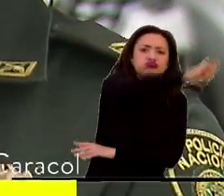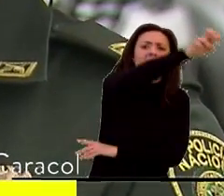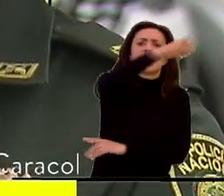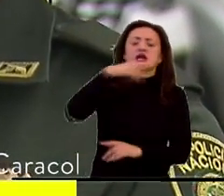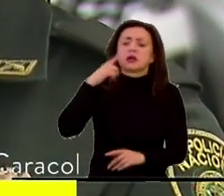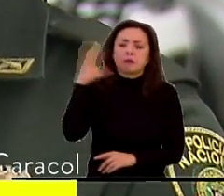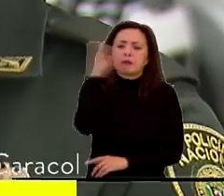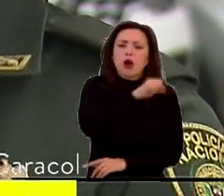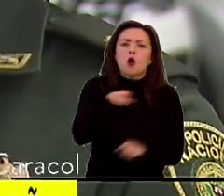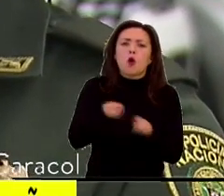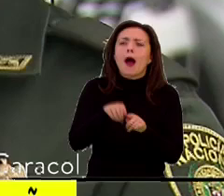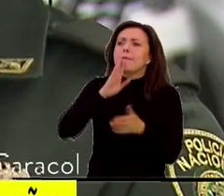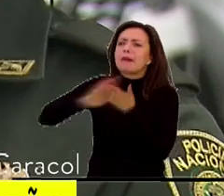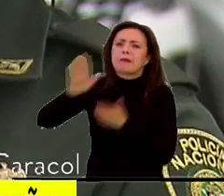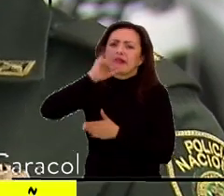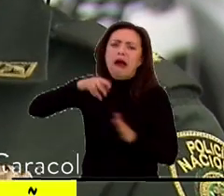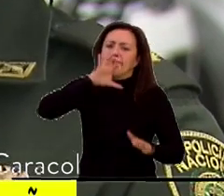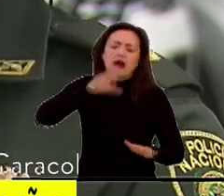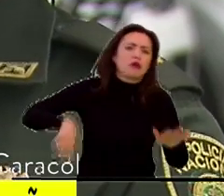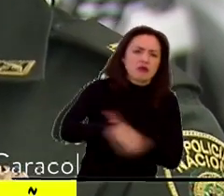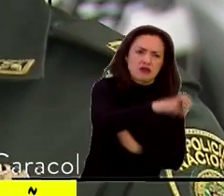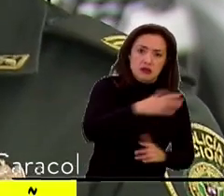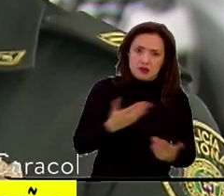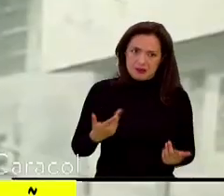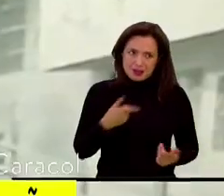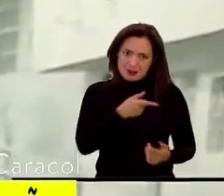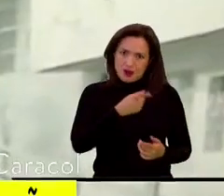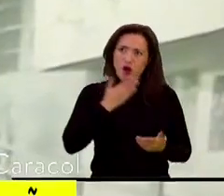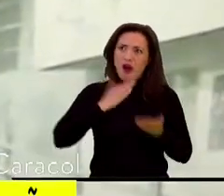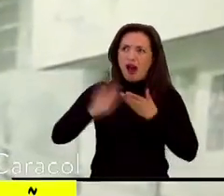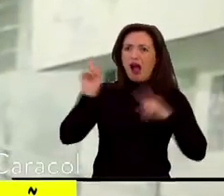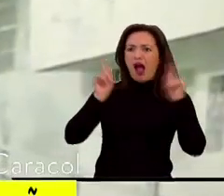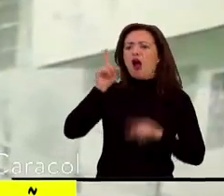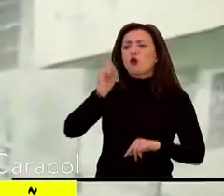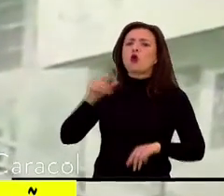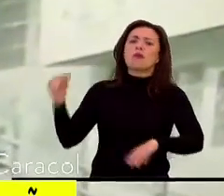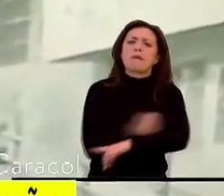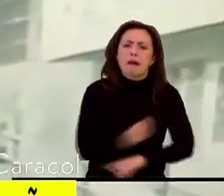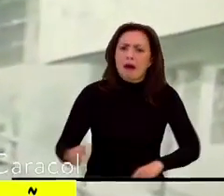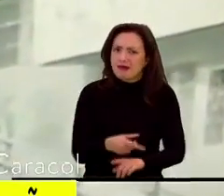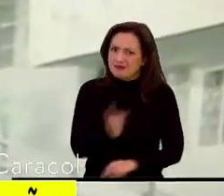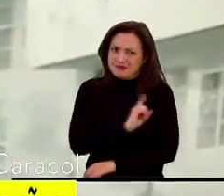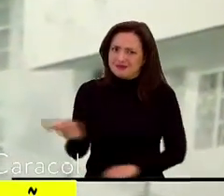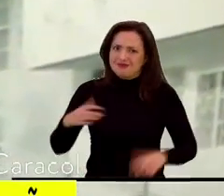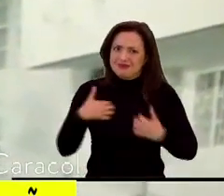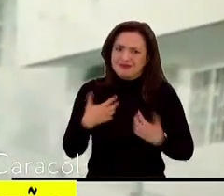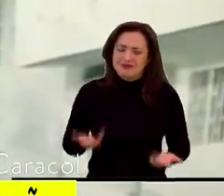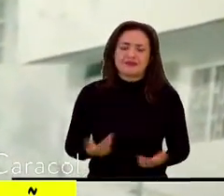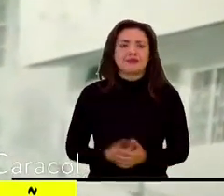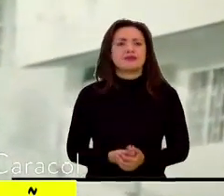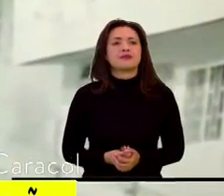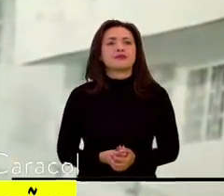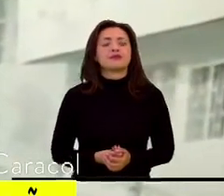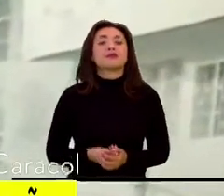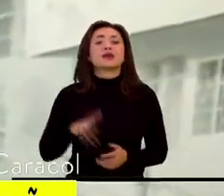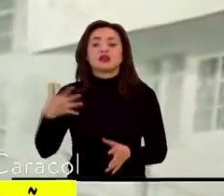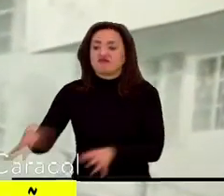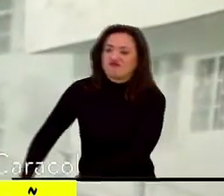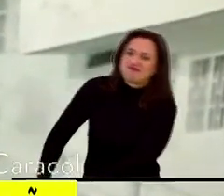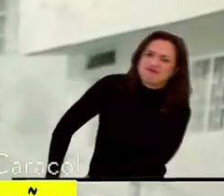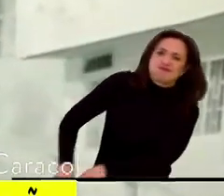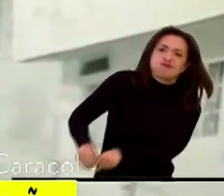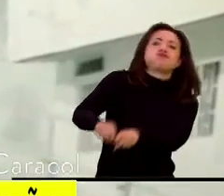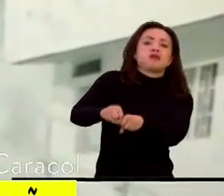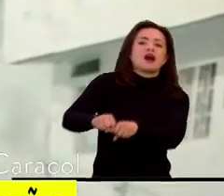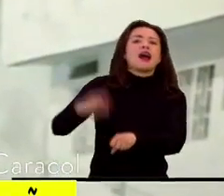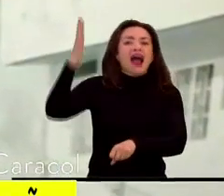sin permiso, pero que pues eso no es un motivo para que le causara o agresión al canino. Lo levanta y acto seguido lo golpea en